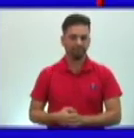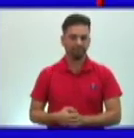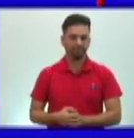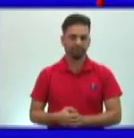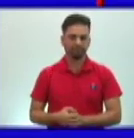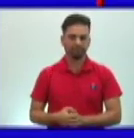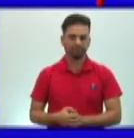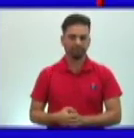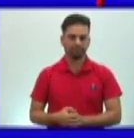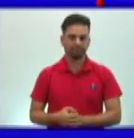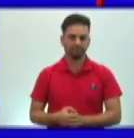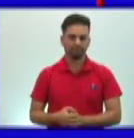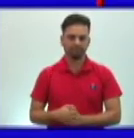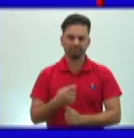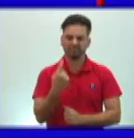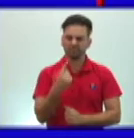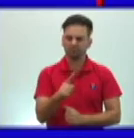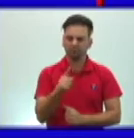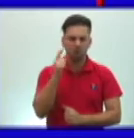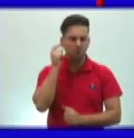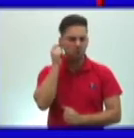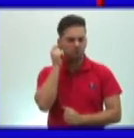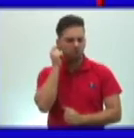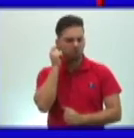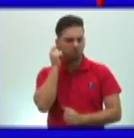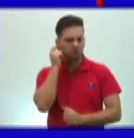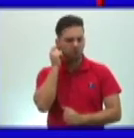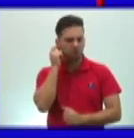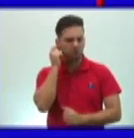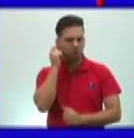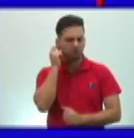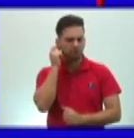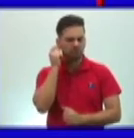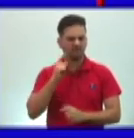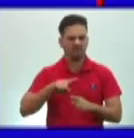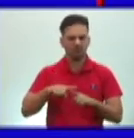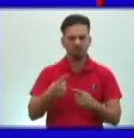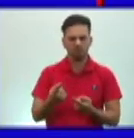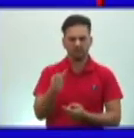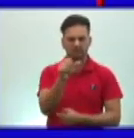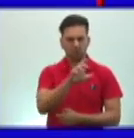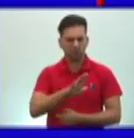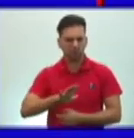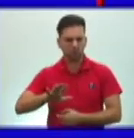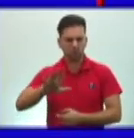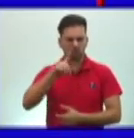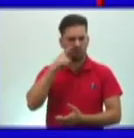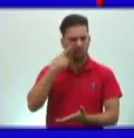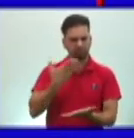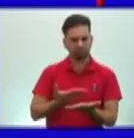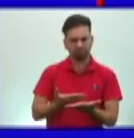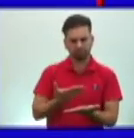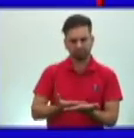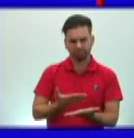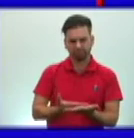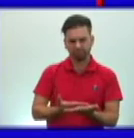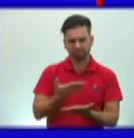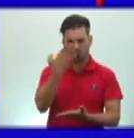la violencia? ¿Cómo se expresa la violencia en las sociedades? ¿Cuba está exenta de esa